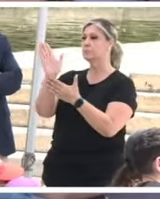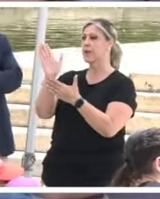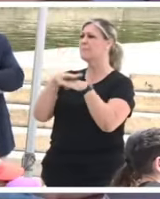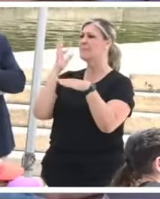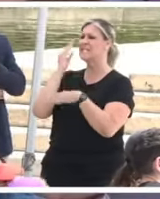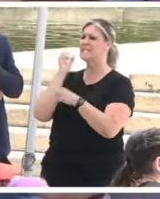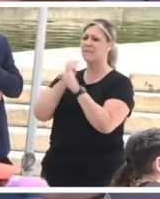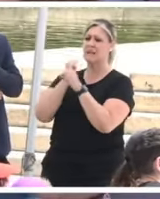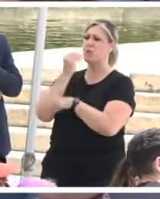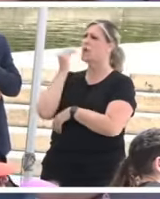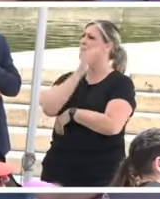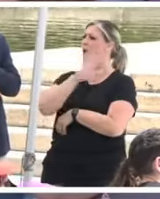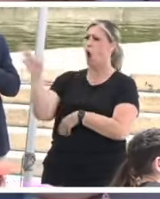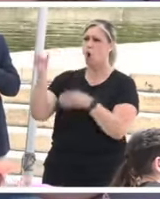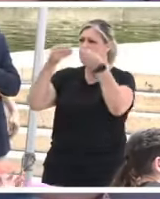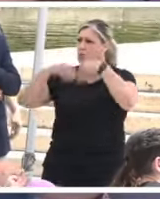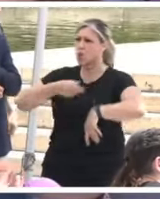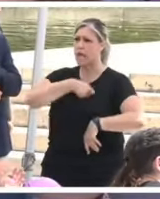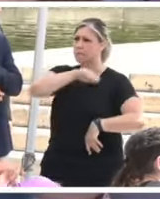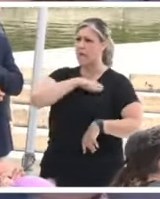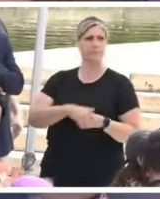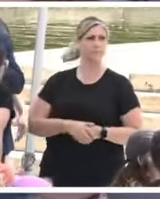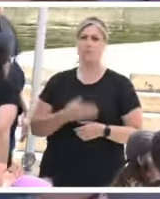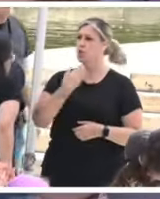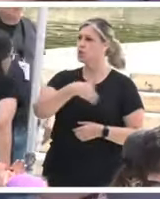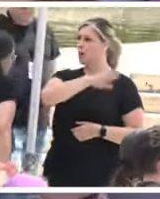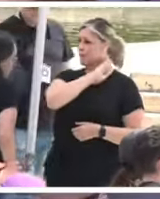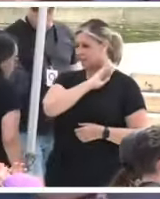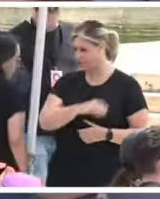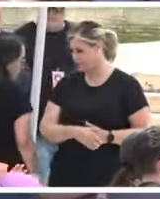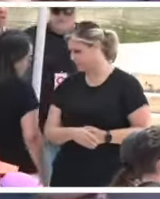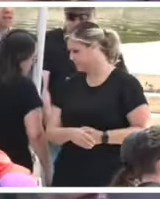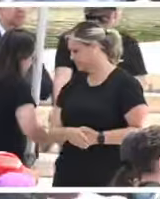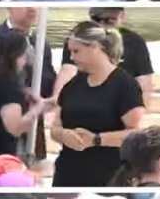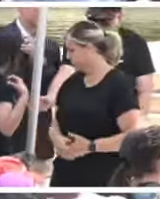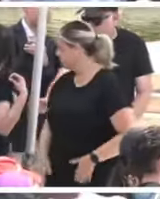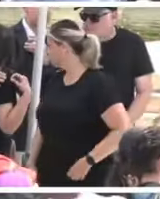ministra de Trabajo de la historia de España, Yolanda Díaz.